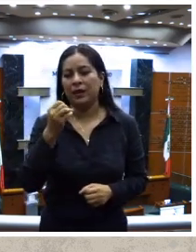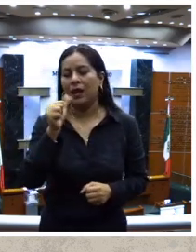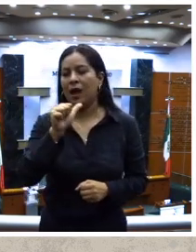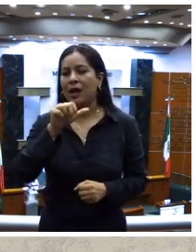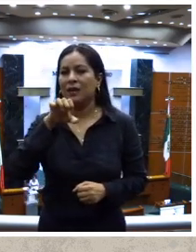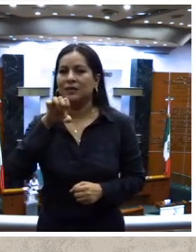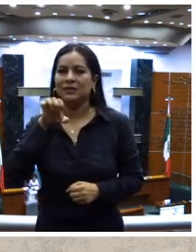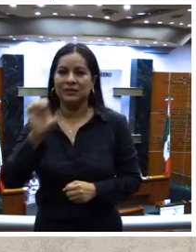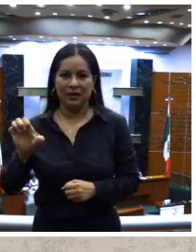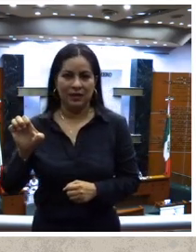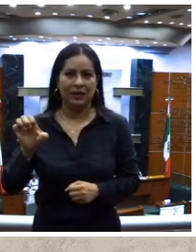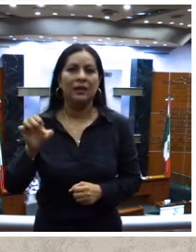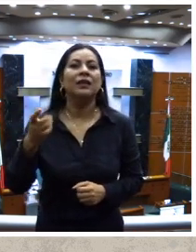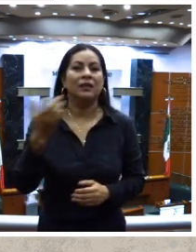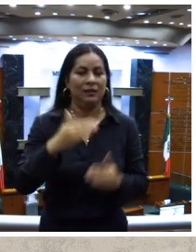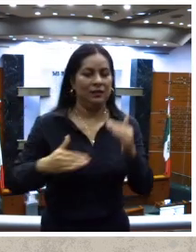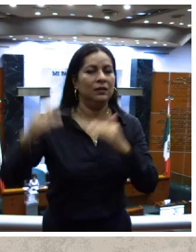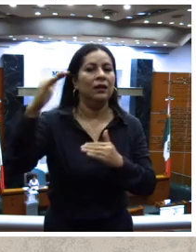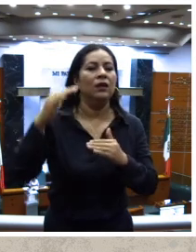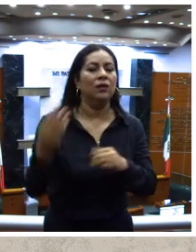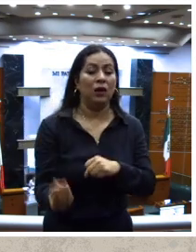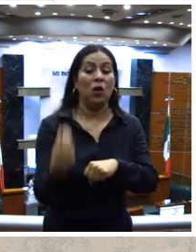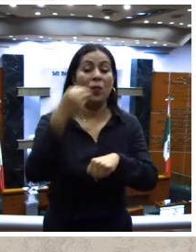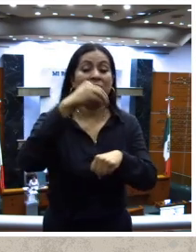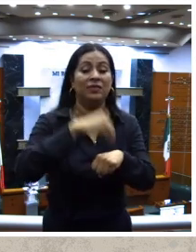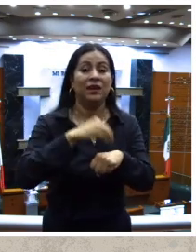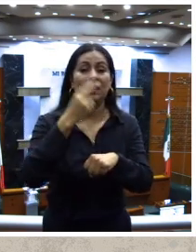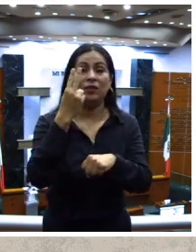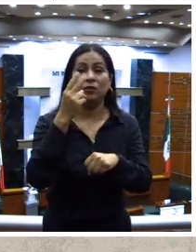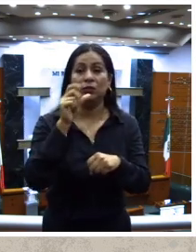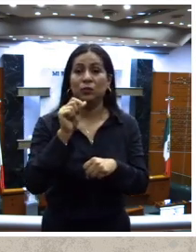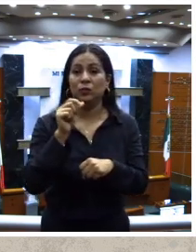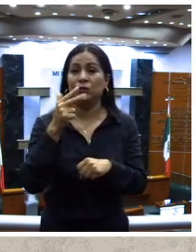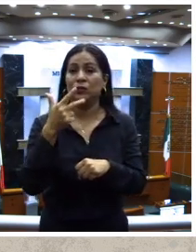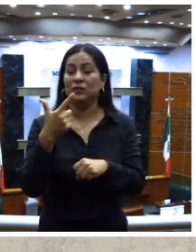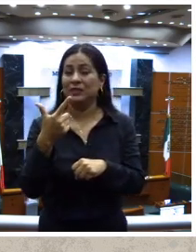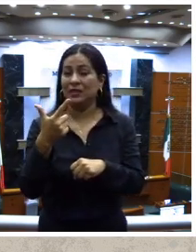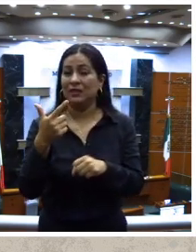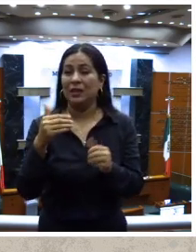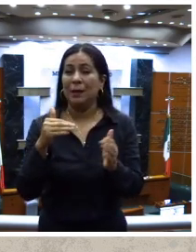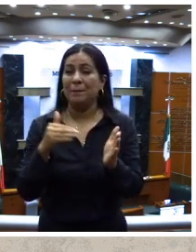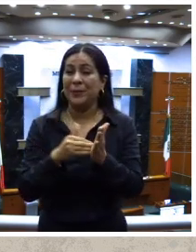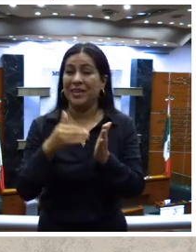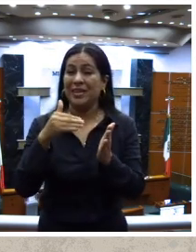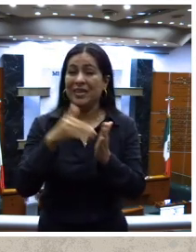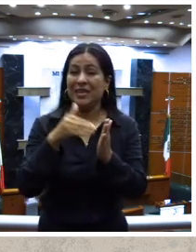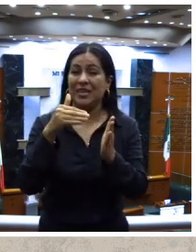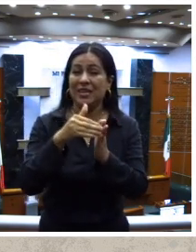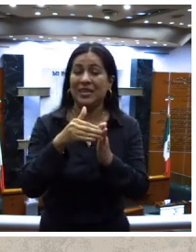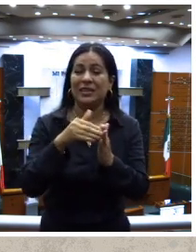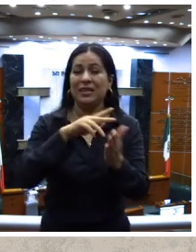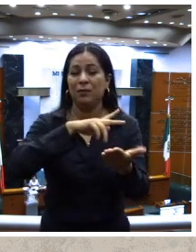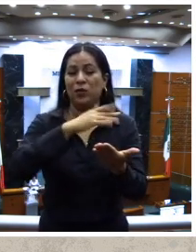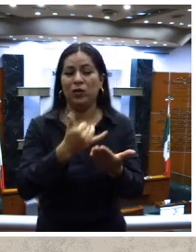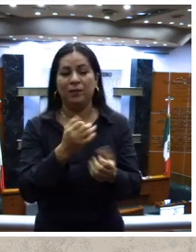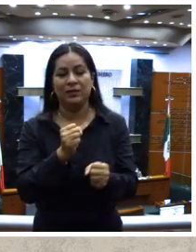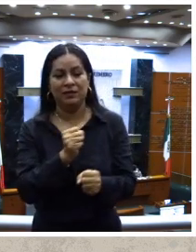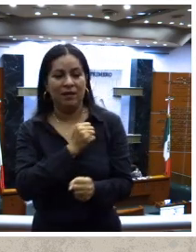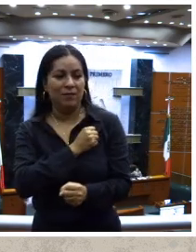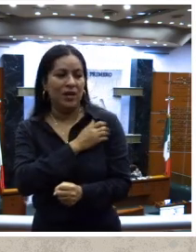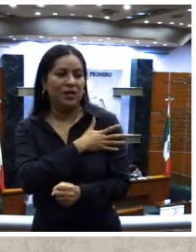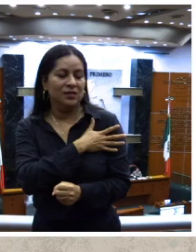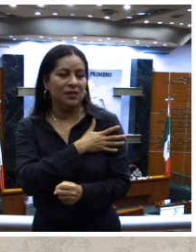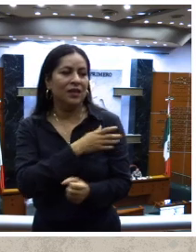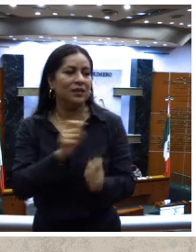Superior de la Federación, a lo que hay que aumentarle los 2.7 billones de pesos para programas para el bienestar que